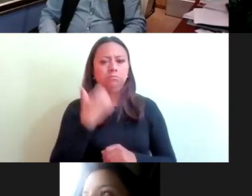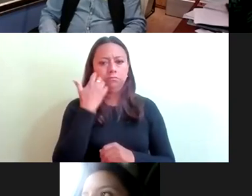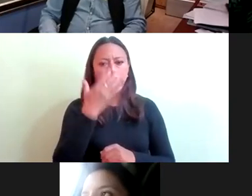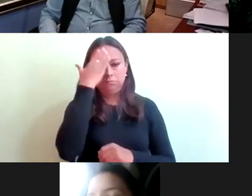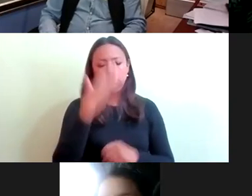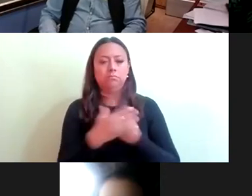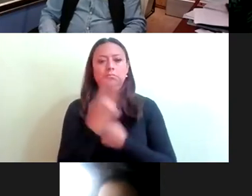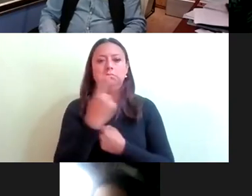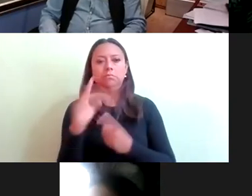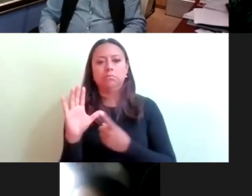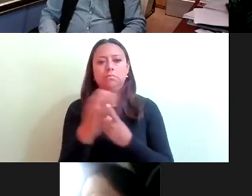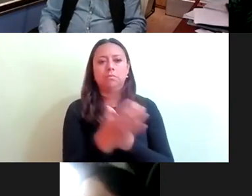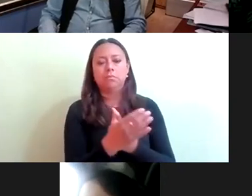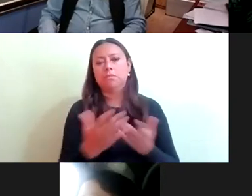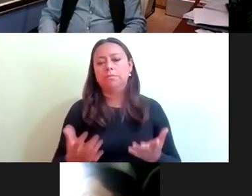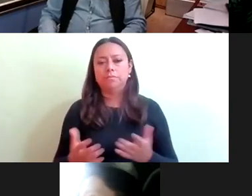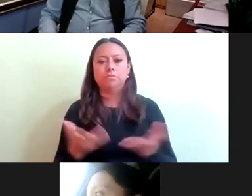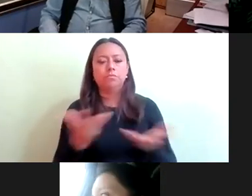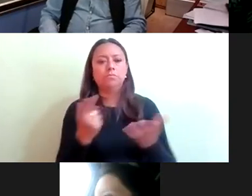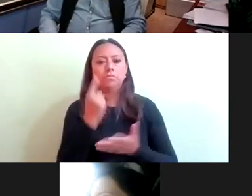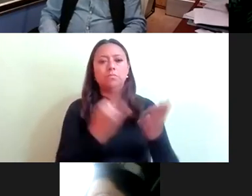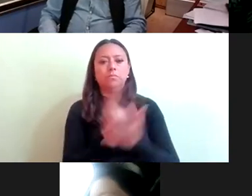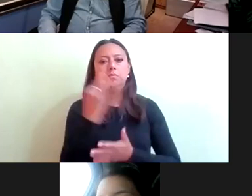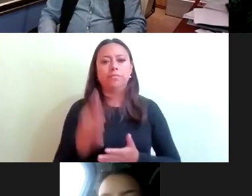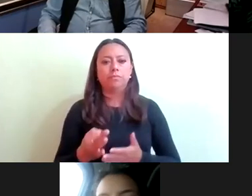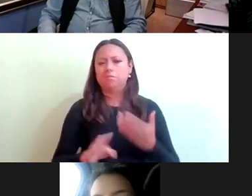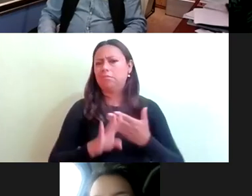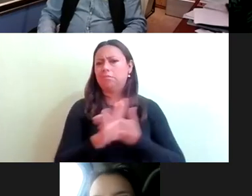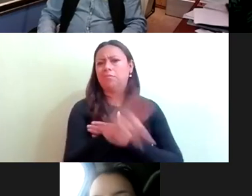dictamen que rechaza el 100% de las opiniones ciudadanas.